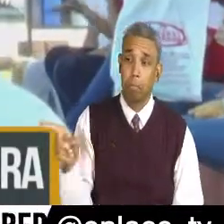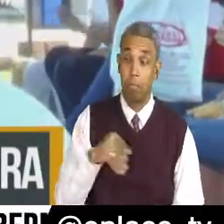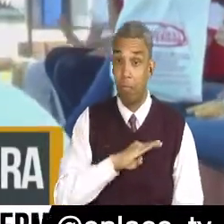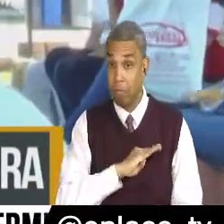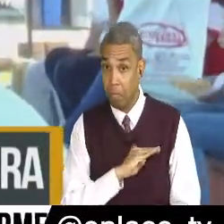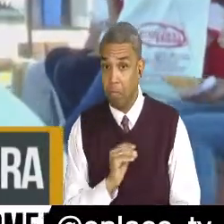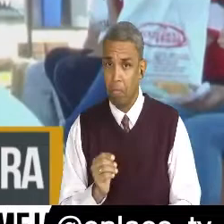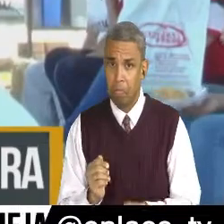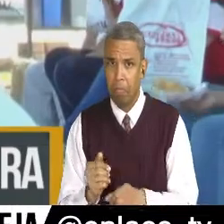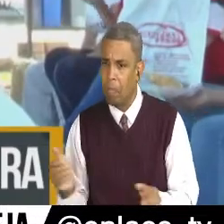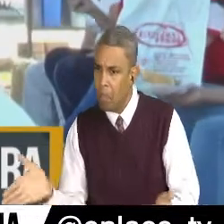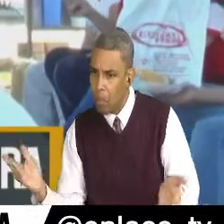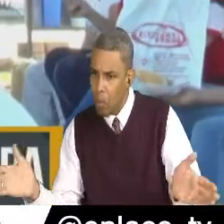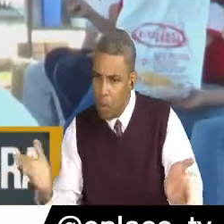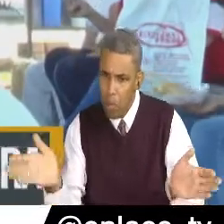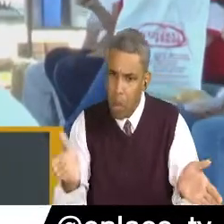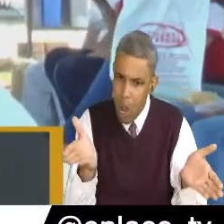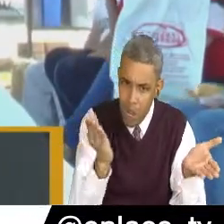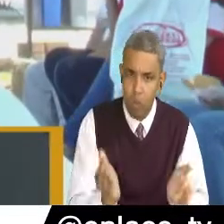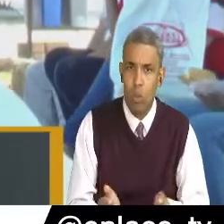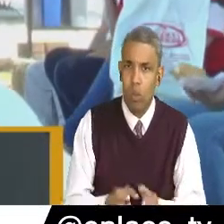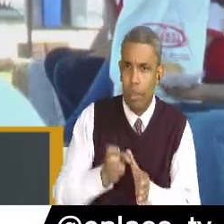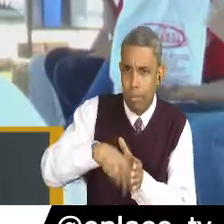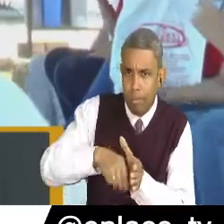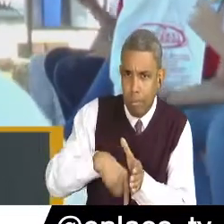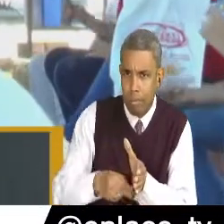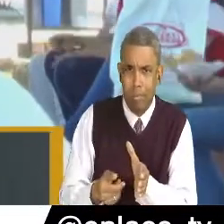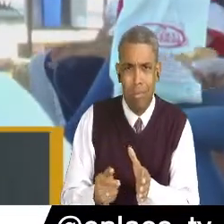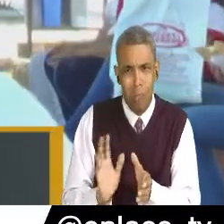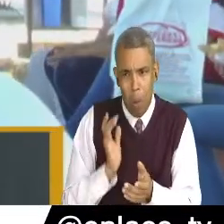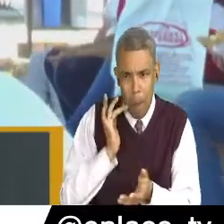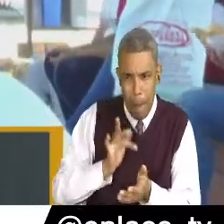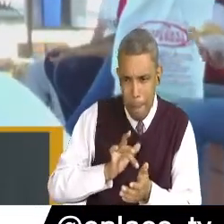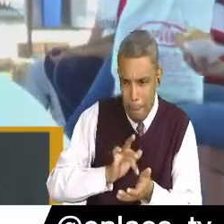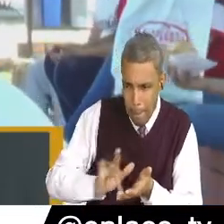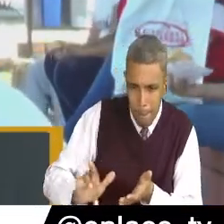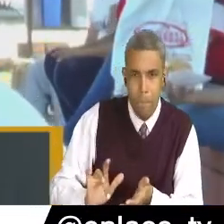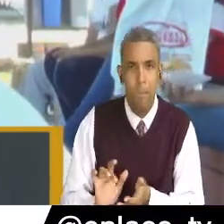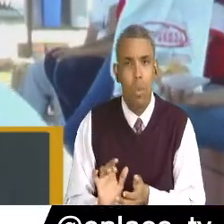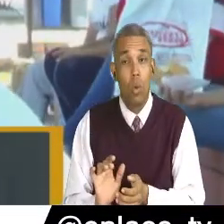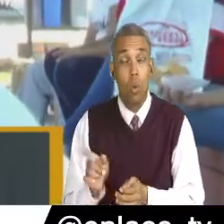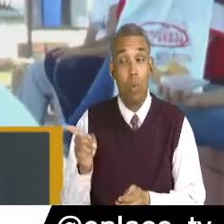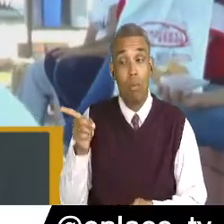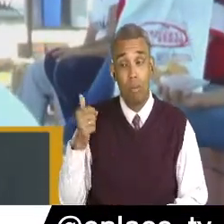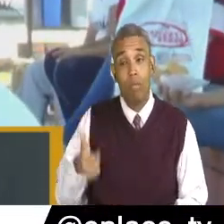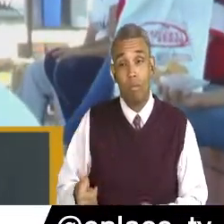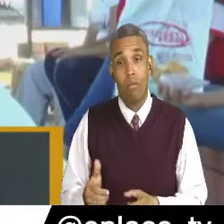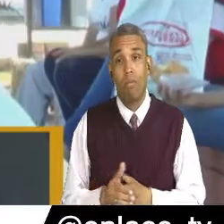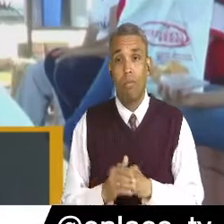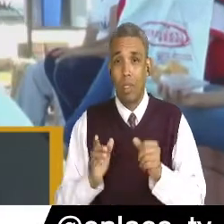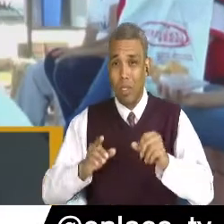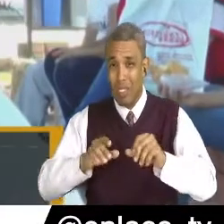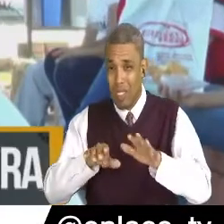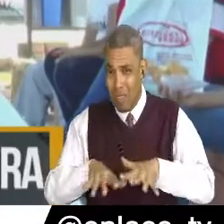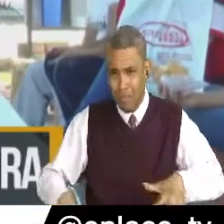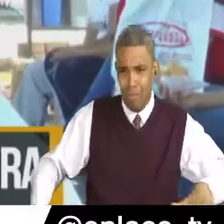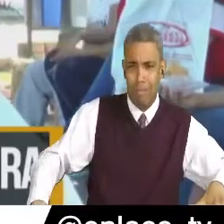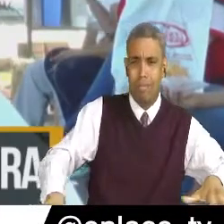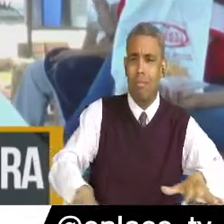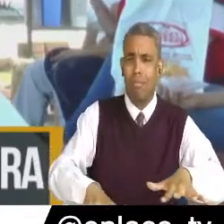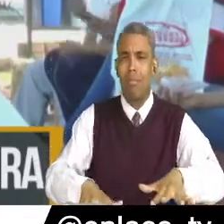bueno, sí, porque realmente como nosotros los colombianos a veces descuidamos lo que es la tierra,